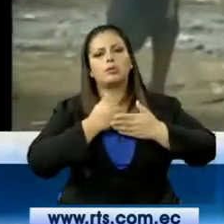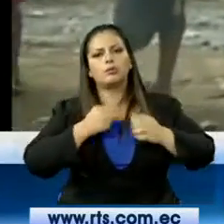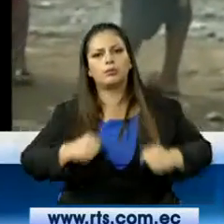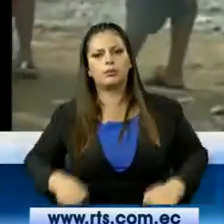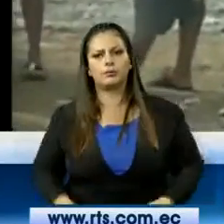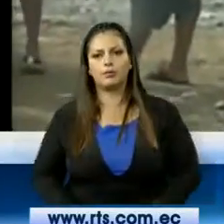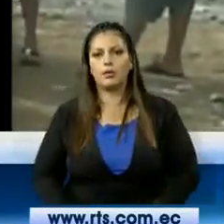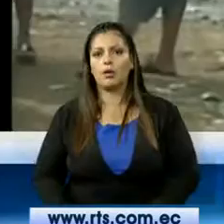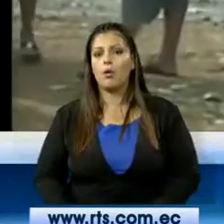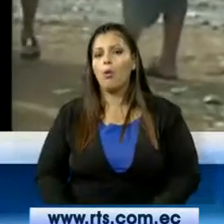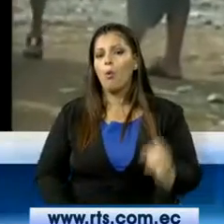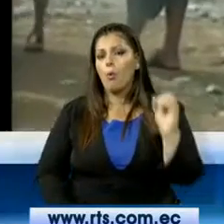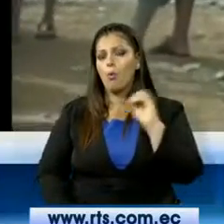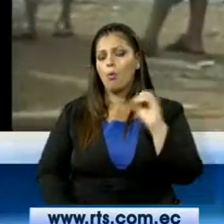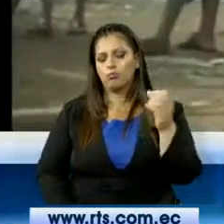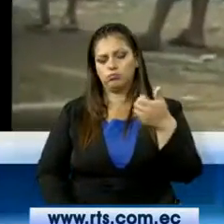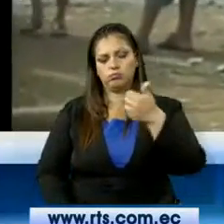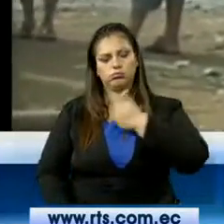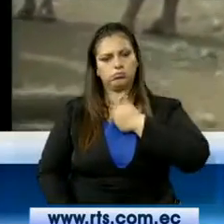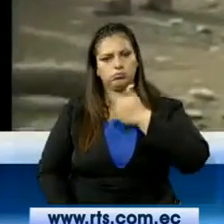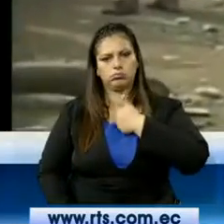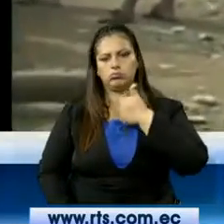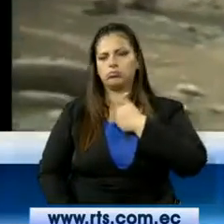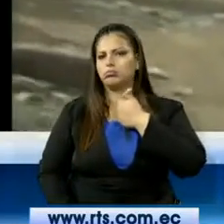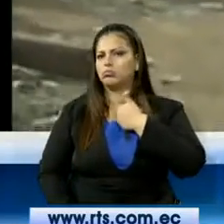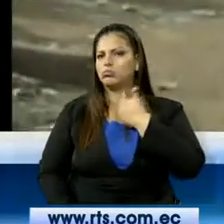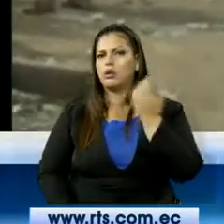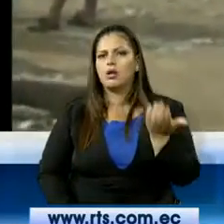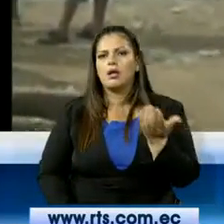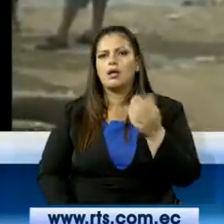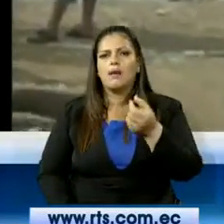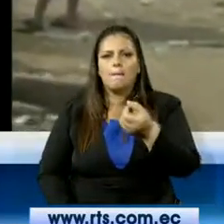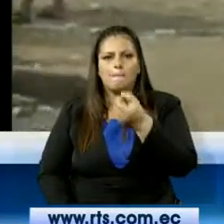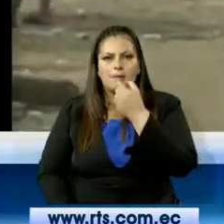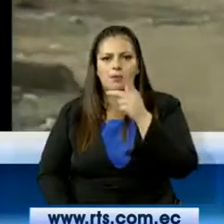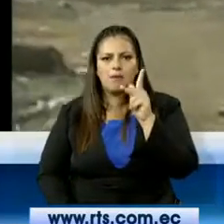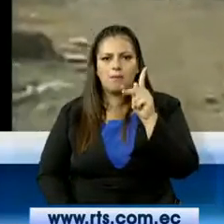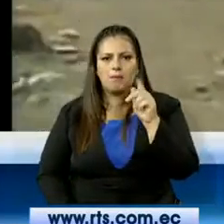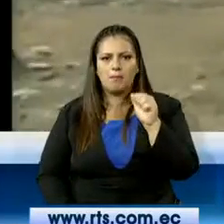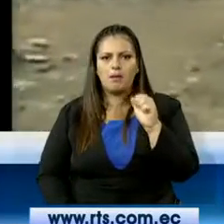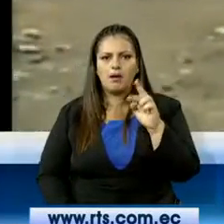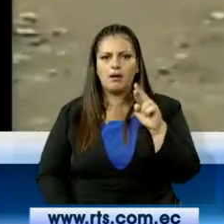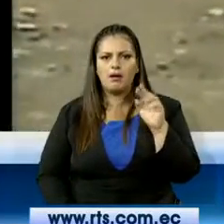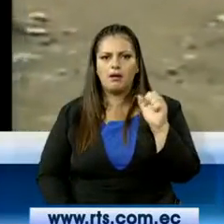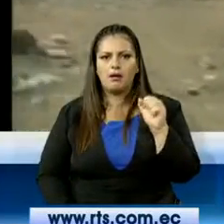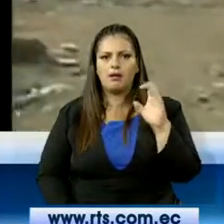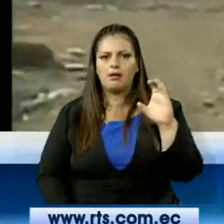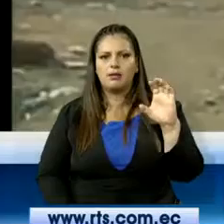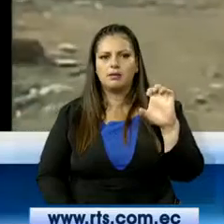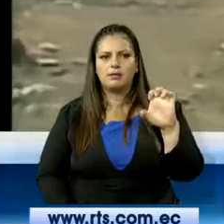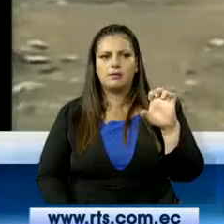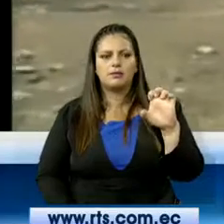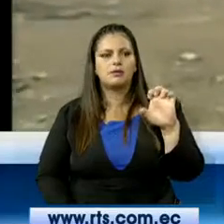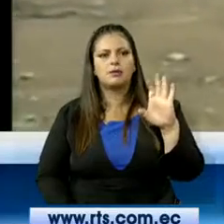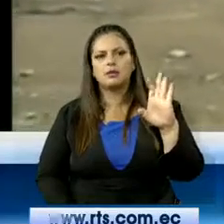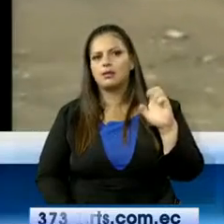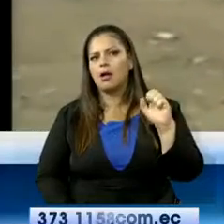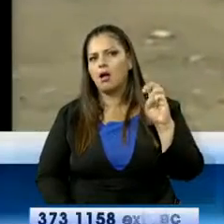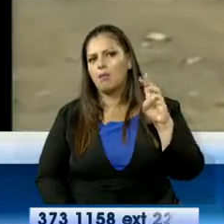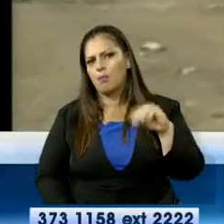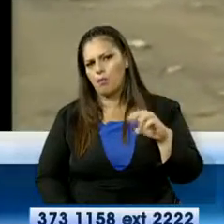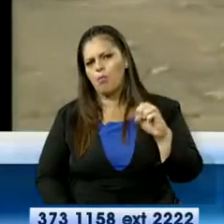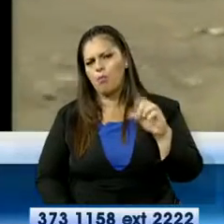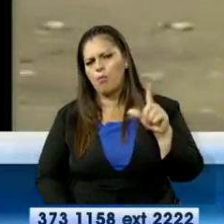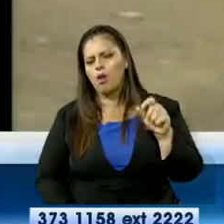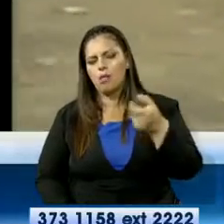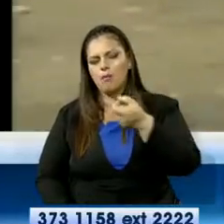en medios físicos hasta que el tema de las pierden y que acuda al cien de salud más cercano muchísimas gracias